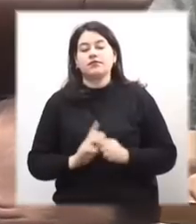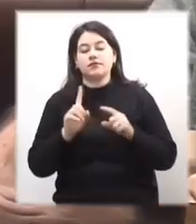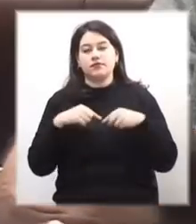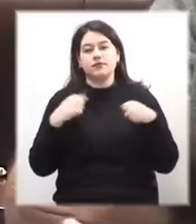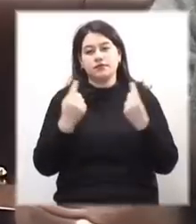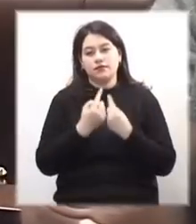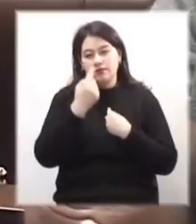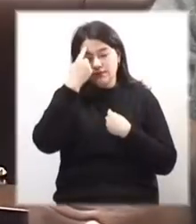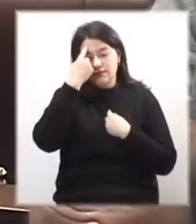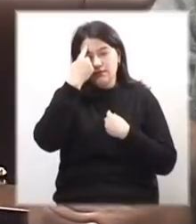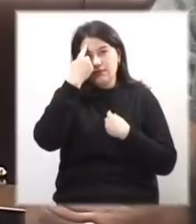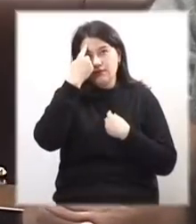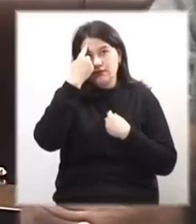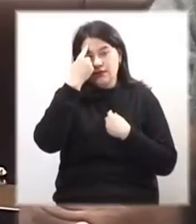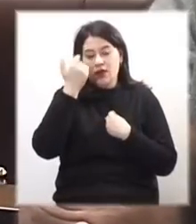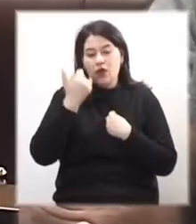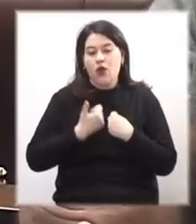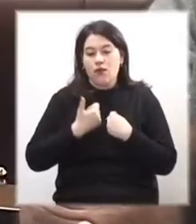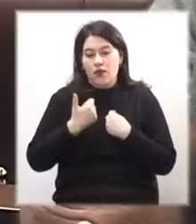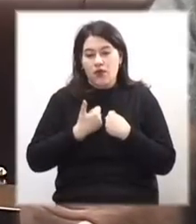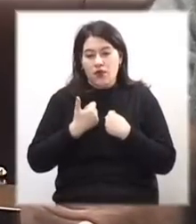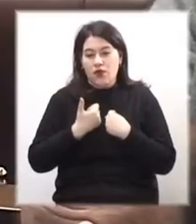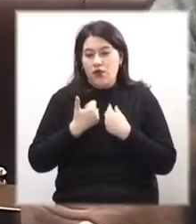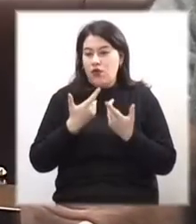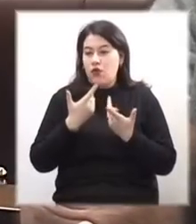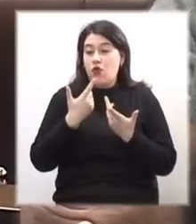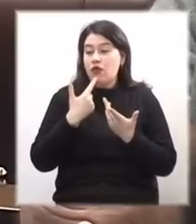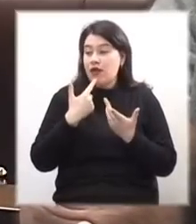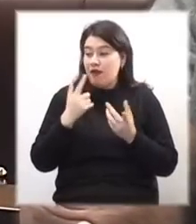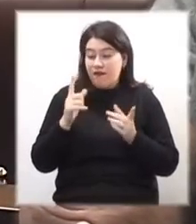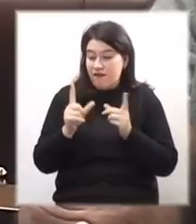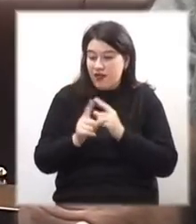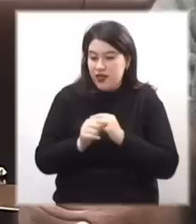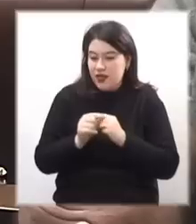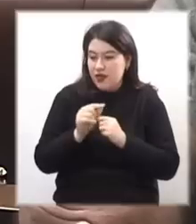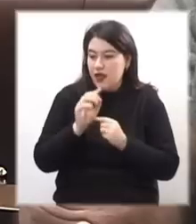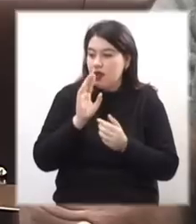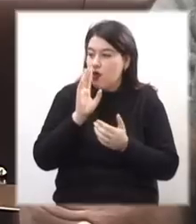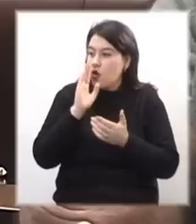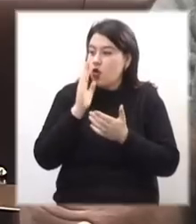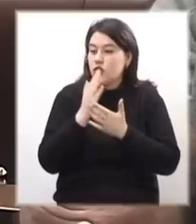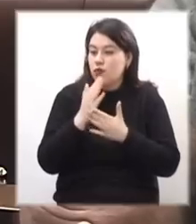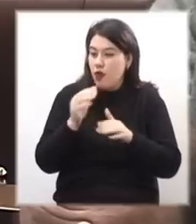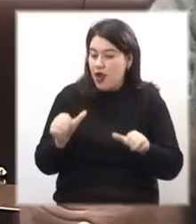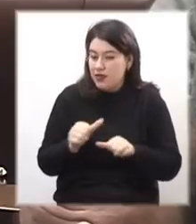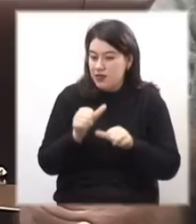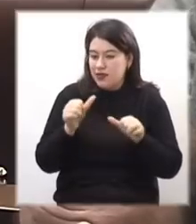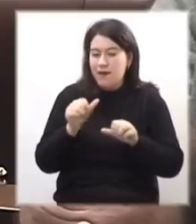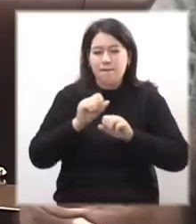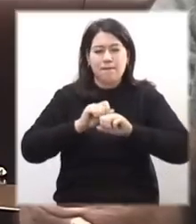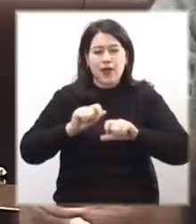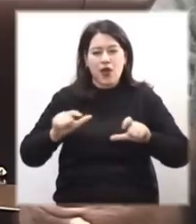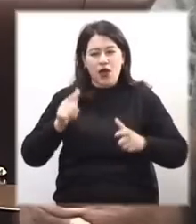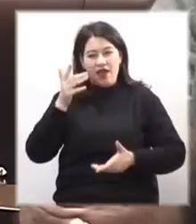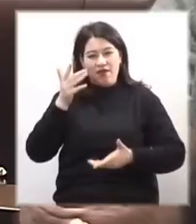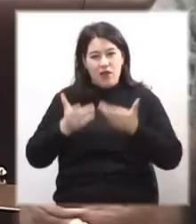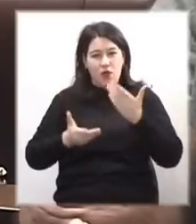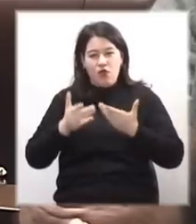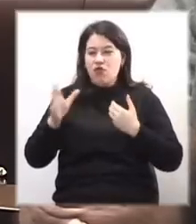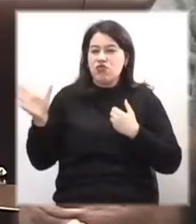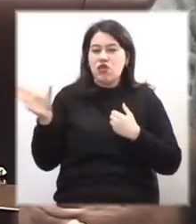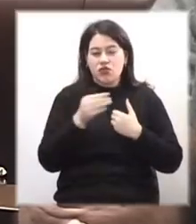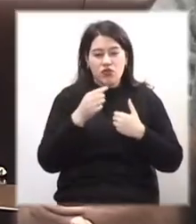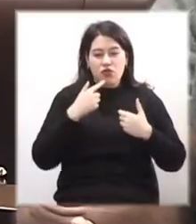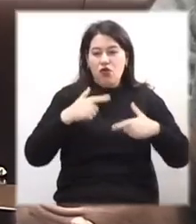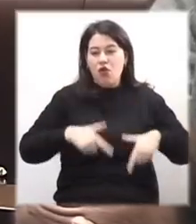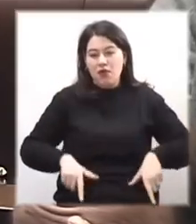Nosotros pensamos que el saldo de esta gestión es muy malo, a punto tal de que es el ministro peor evaluado de todo el gabinete.